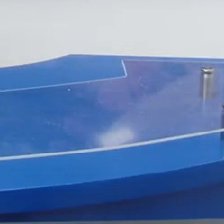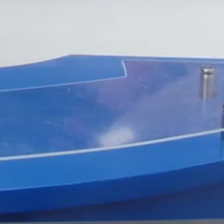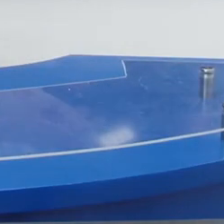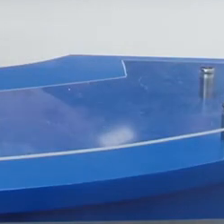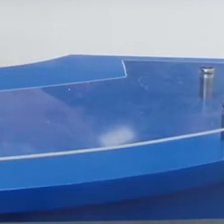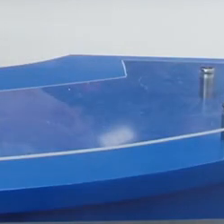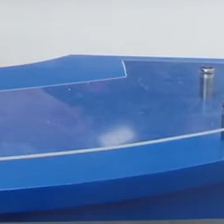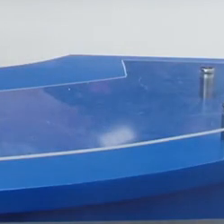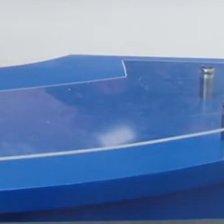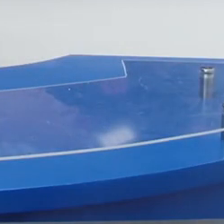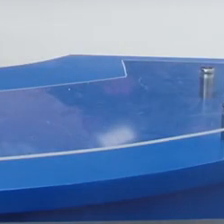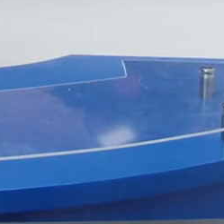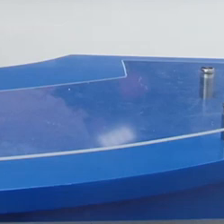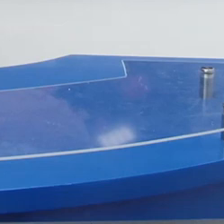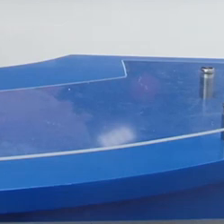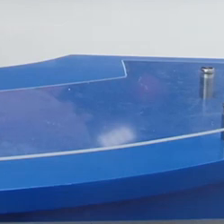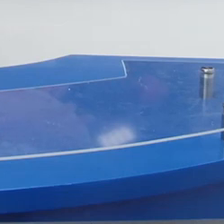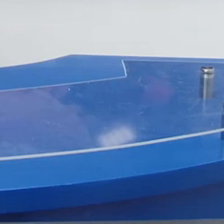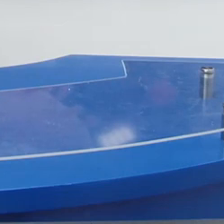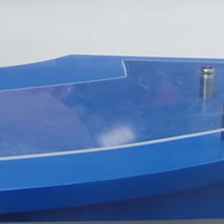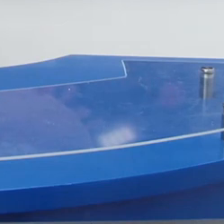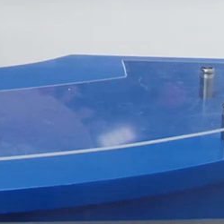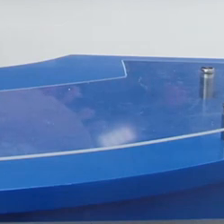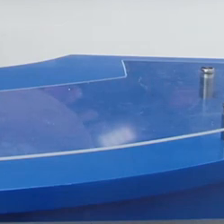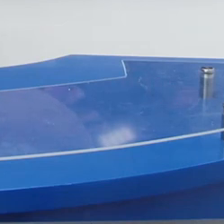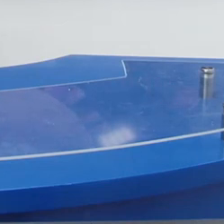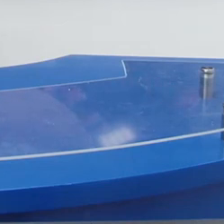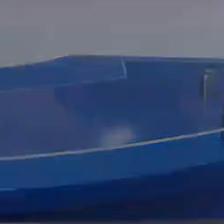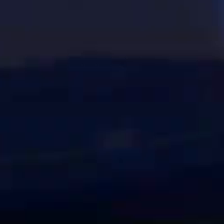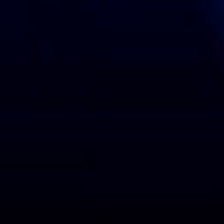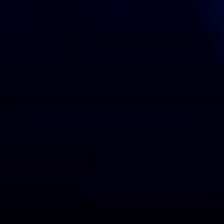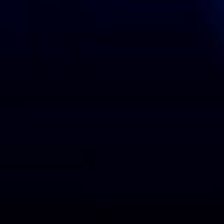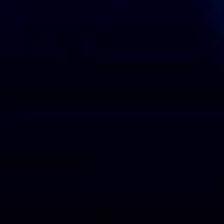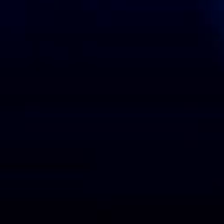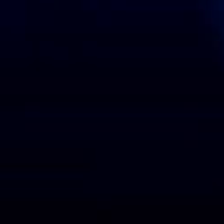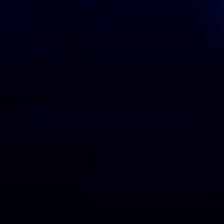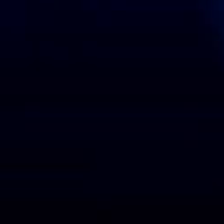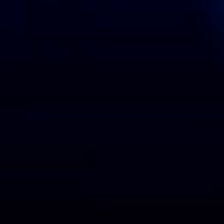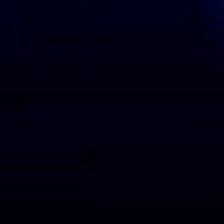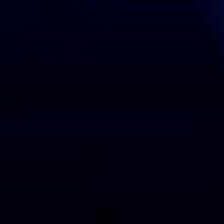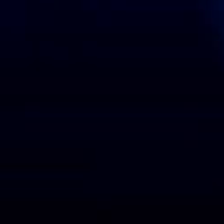Un nuevo corte y ya regresamos con más de noticias Asamblea TV.